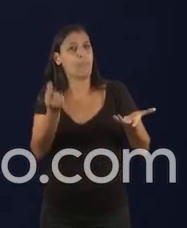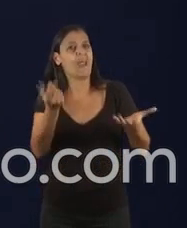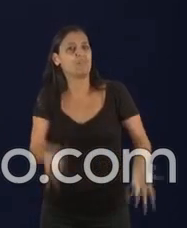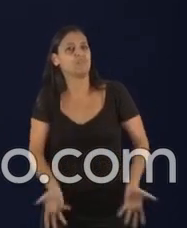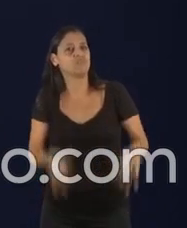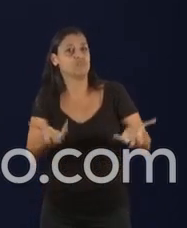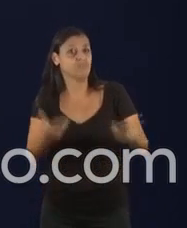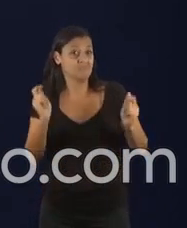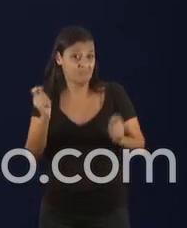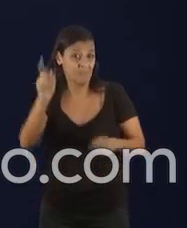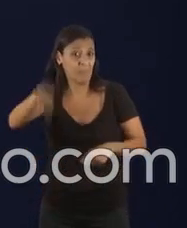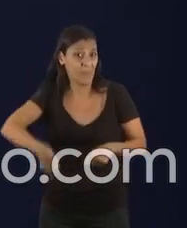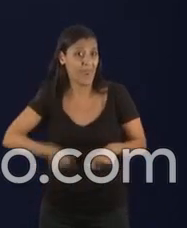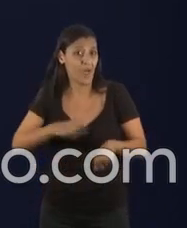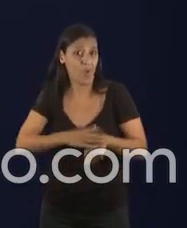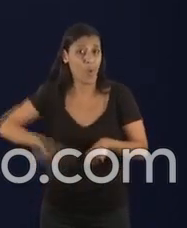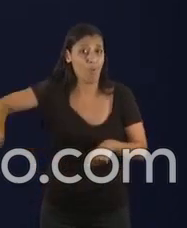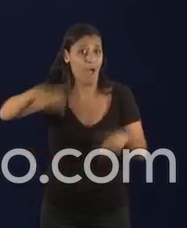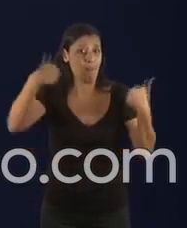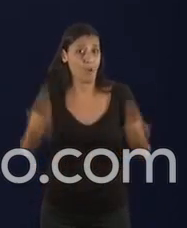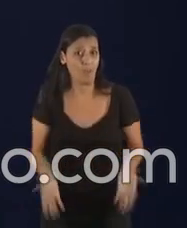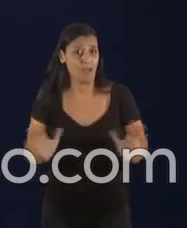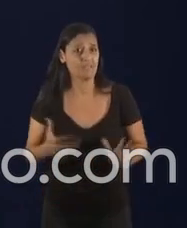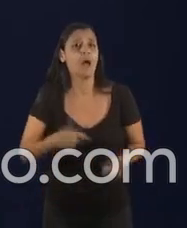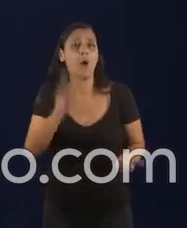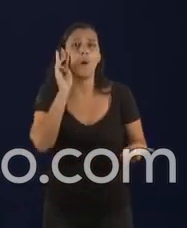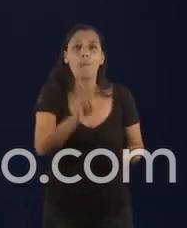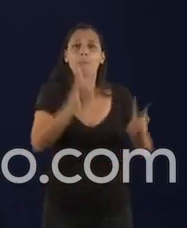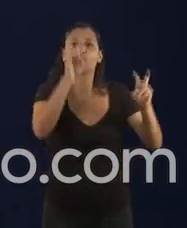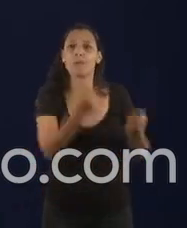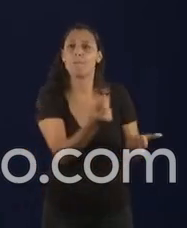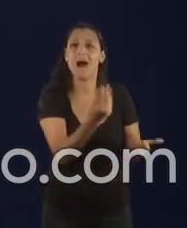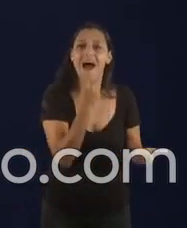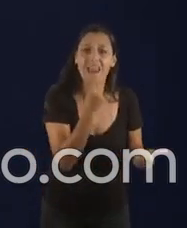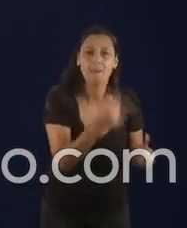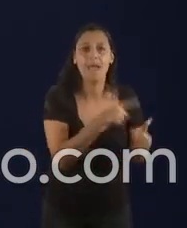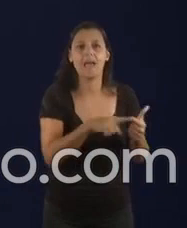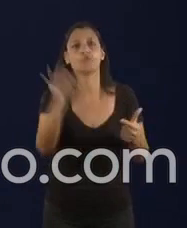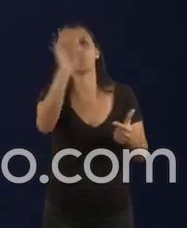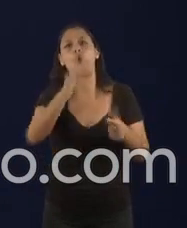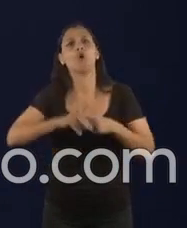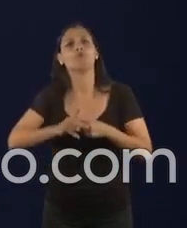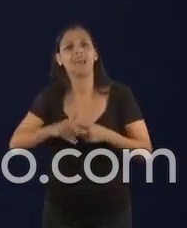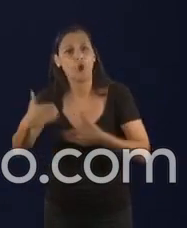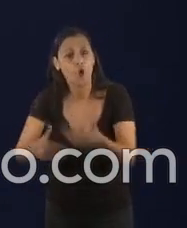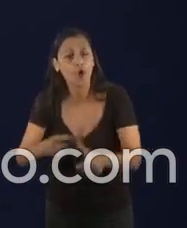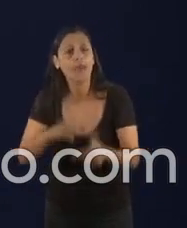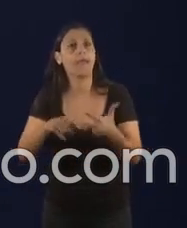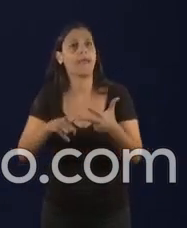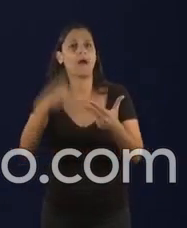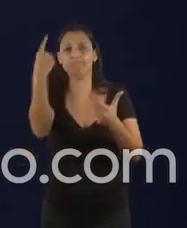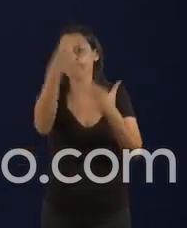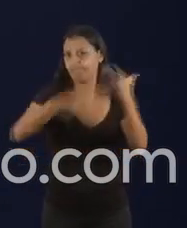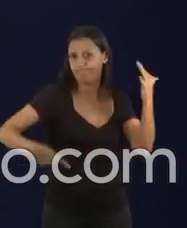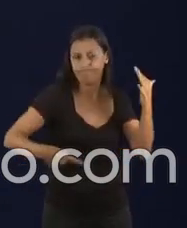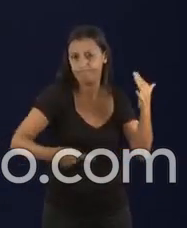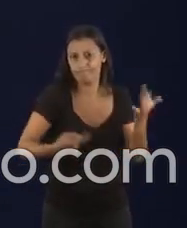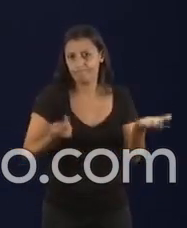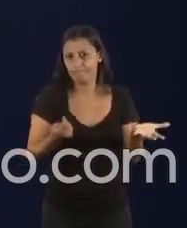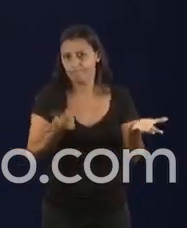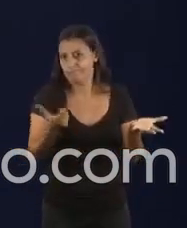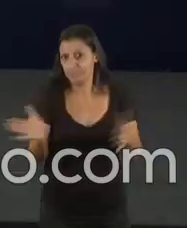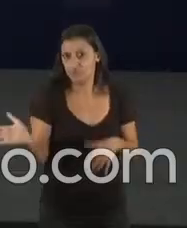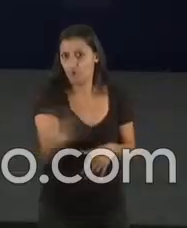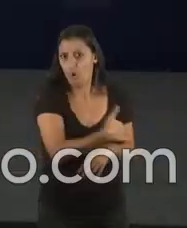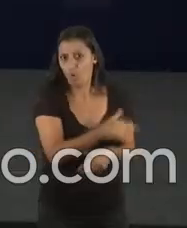precios lo vemos en alimentos lo vemos en tecnología lo diría que en el general de los